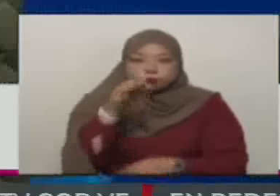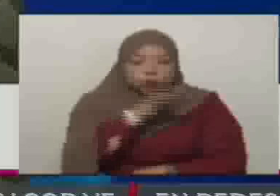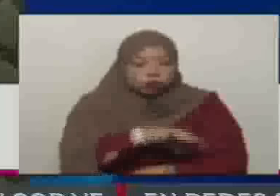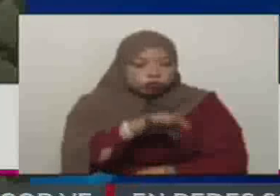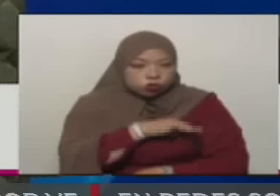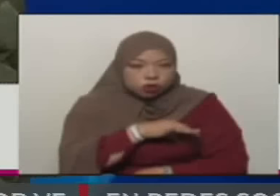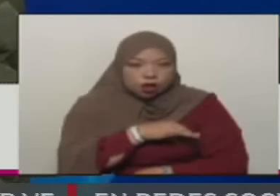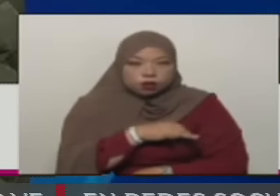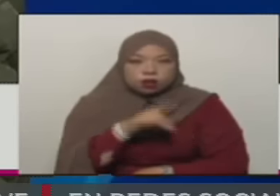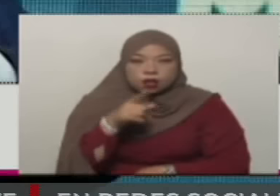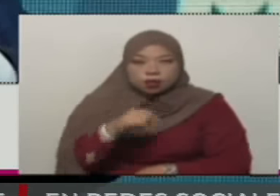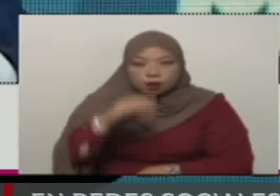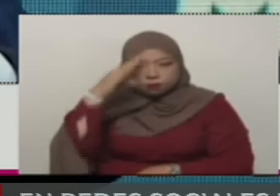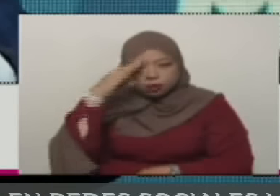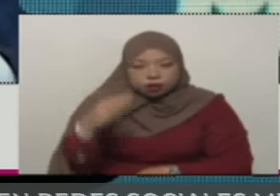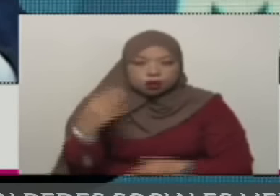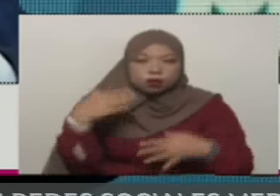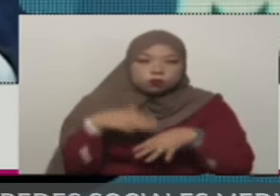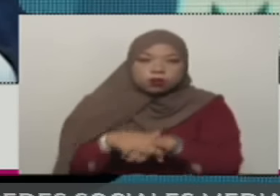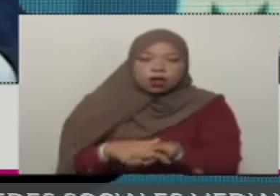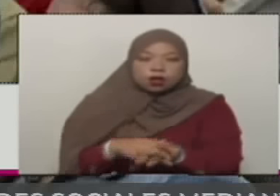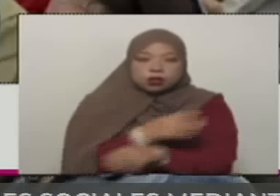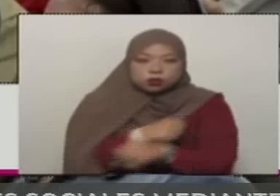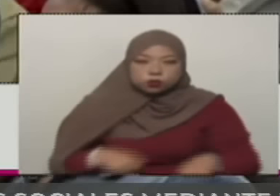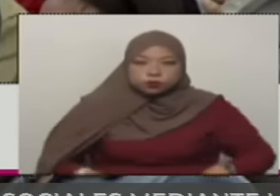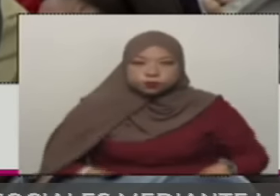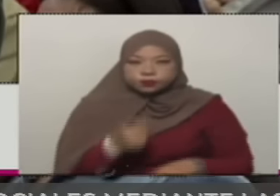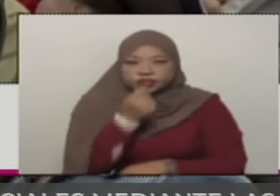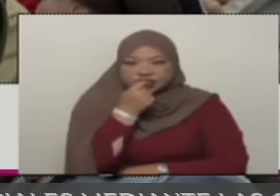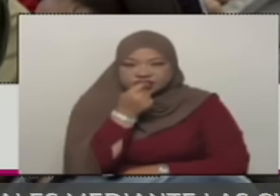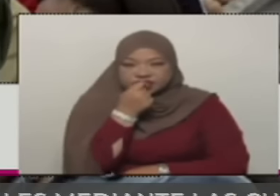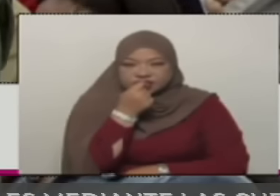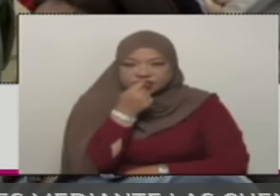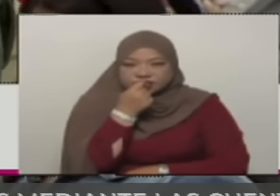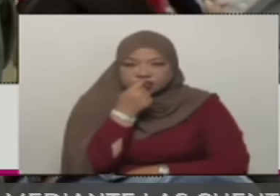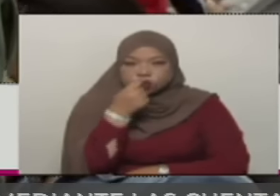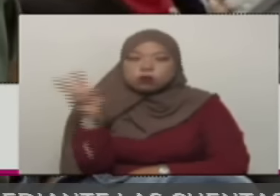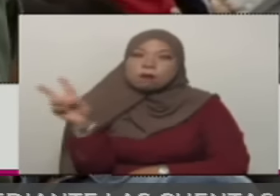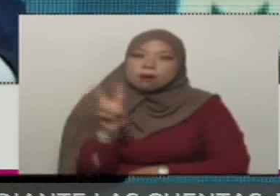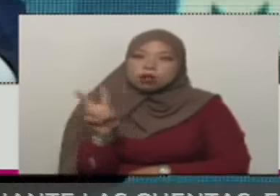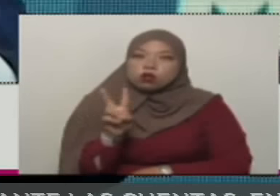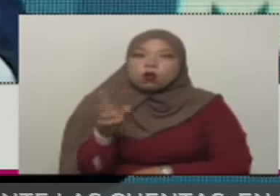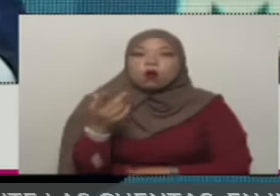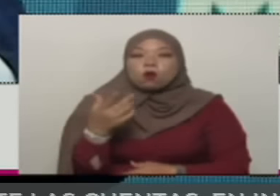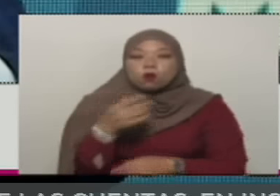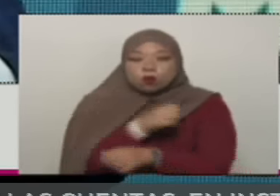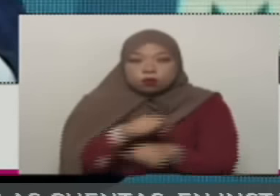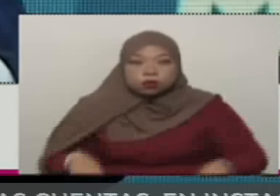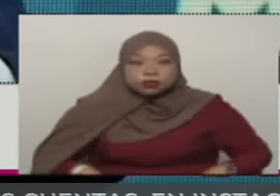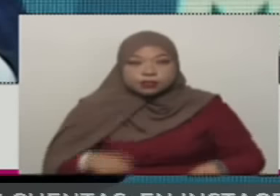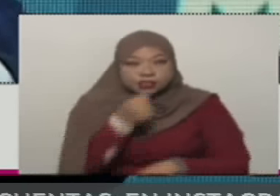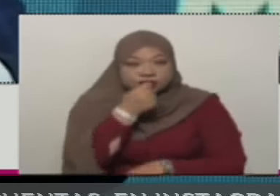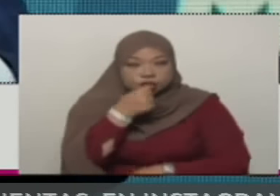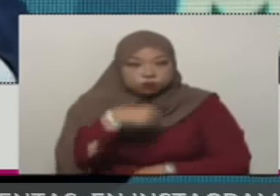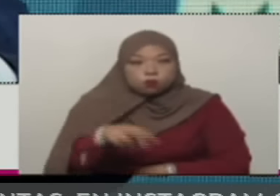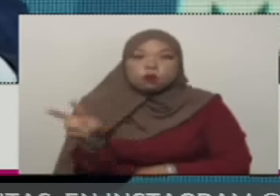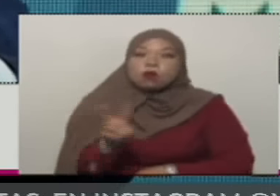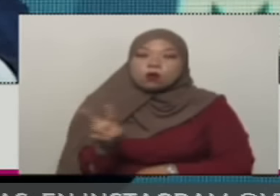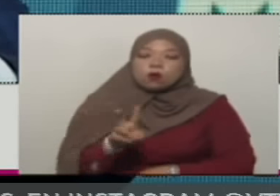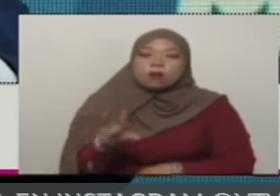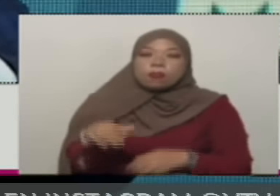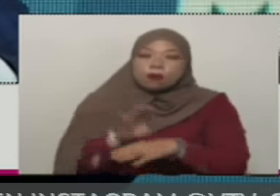porque estará nuestra Fuerza Armada Nacional Bolivariana junto a ustedes. Porque aquí en Venezuela, la Fuerza Armada Nacional Bolivariana está